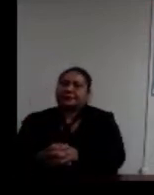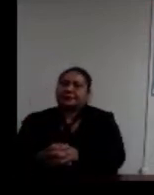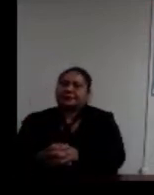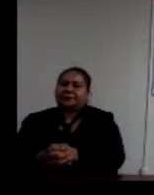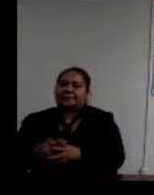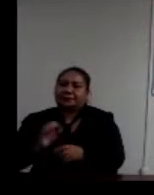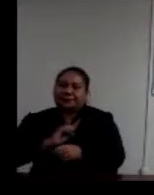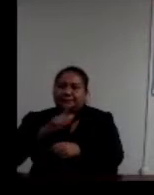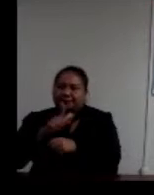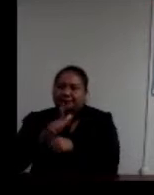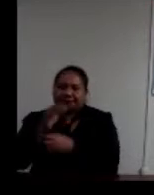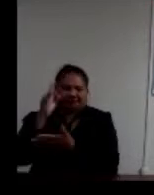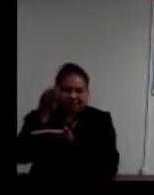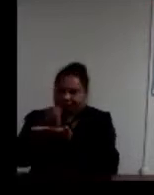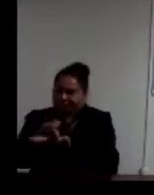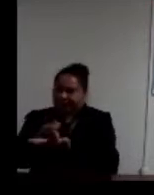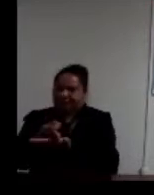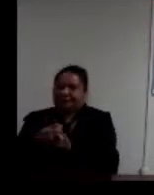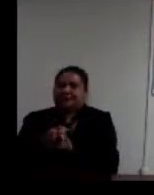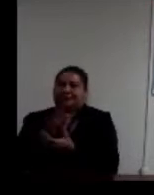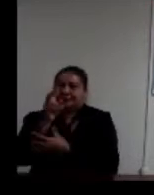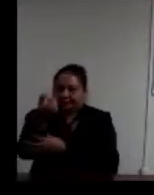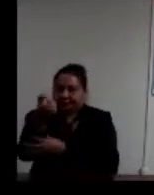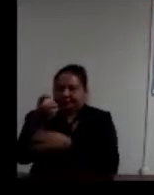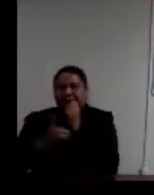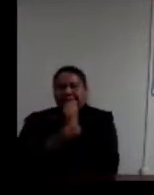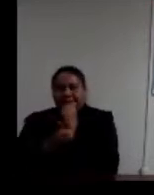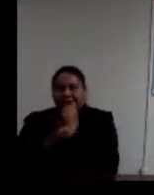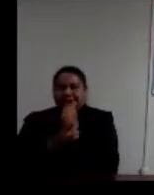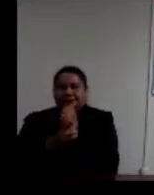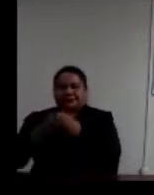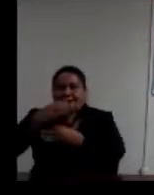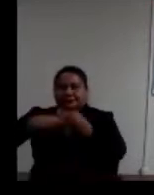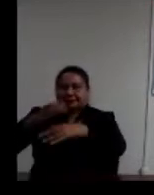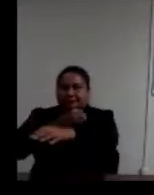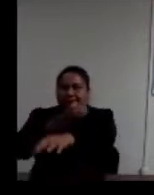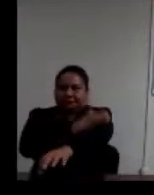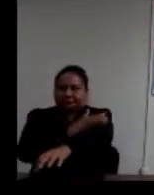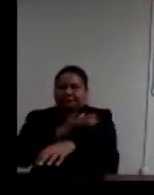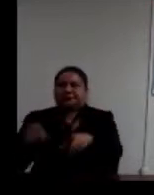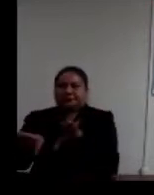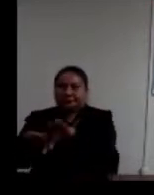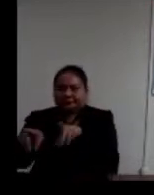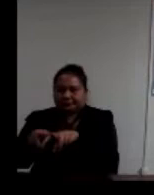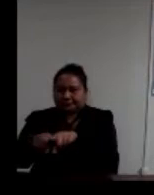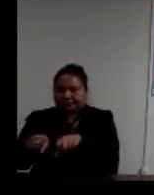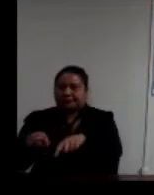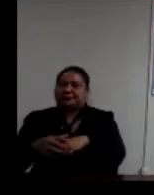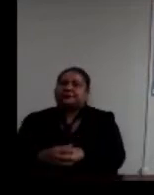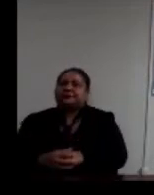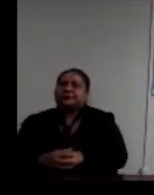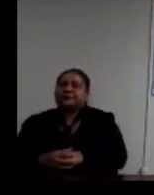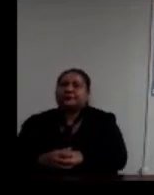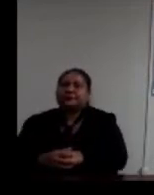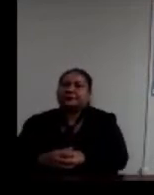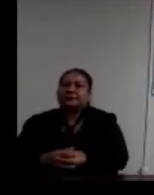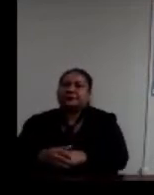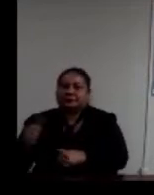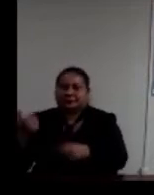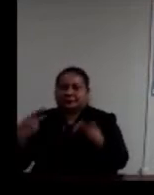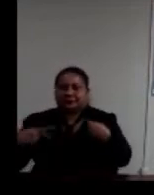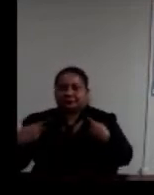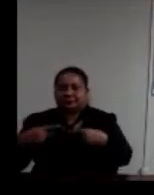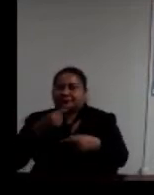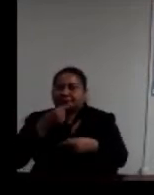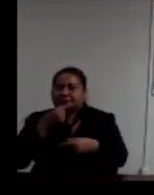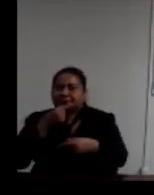sé que socialmente no es aceptado, por eso es que tienen problemas con los grupos de pares. Pares de tipo